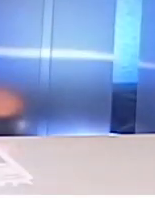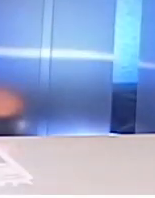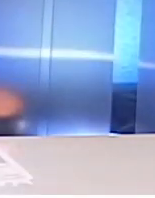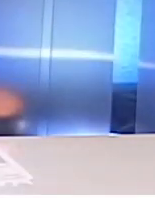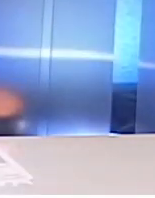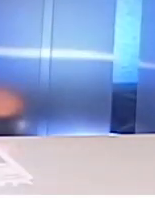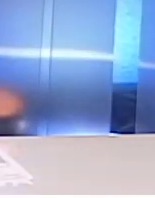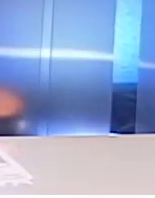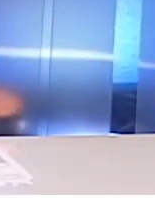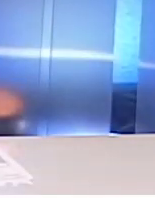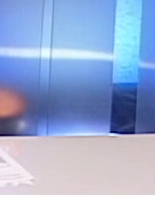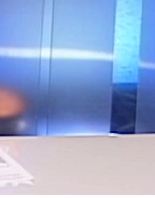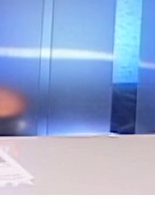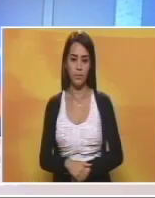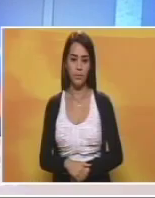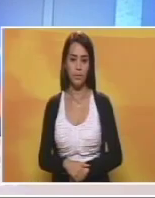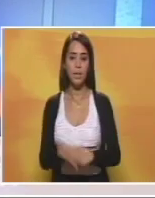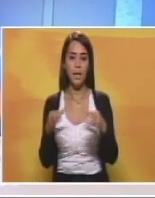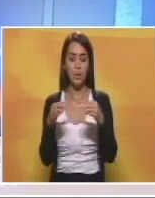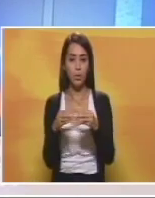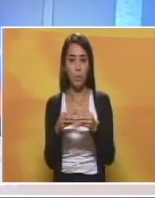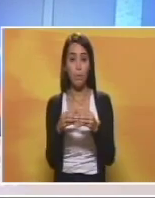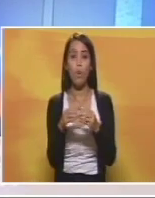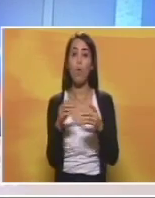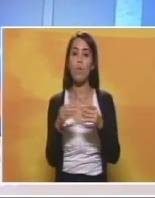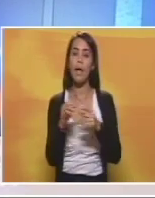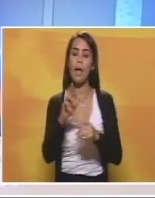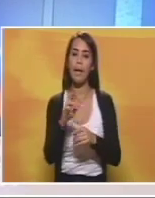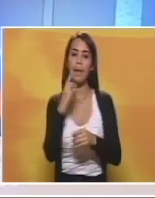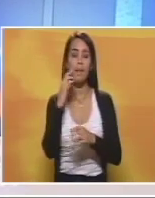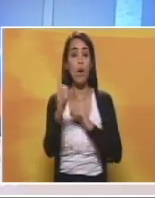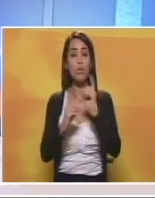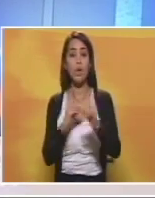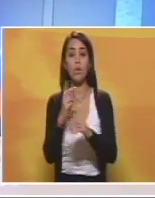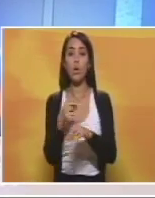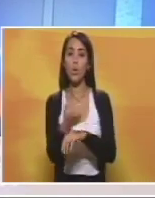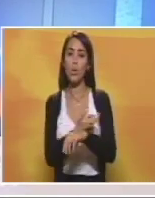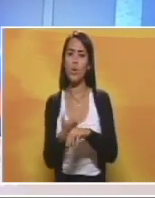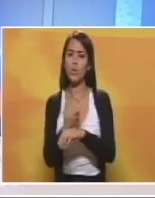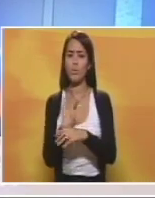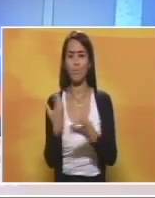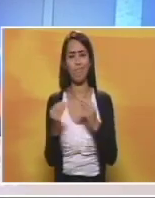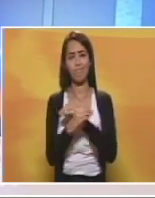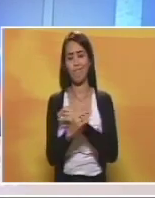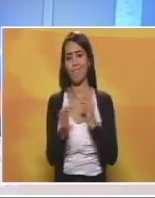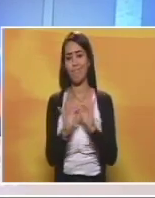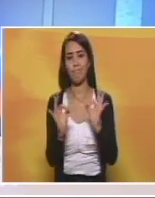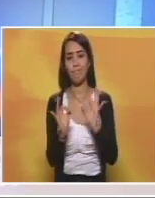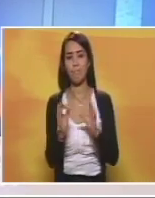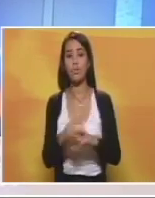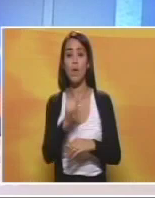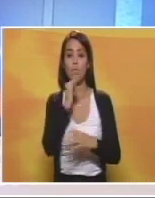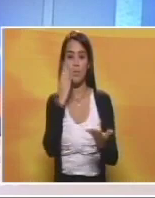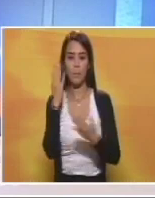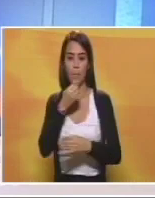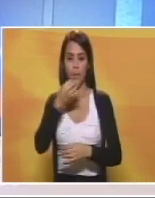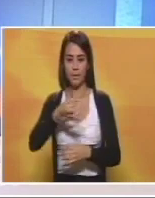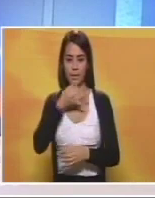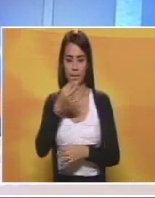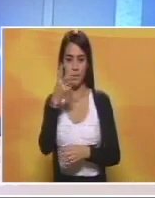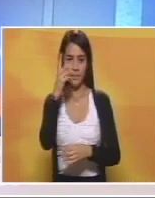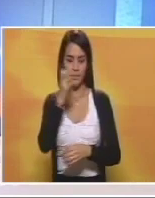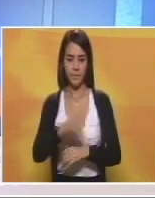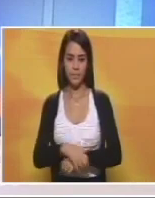el dirigente de la causa r andrés velásquez se anunció que un diálogo con el gobierno es inviable euclides o tiranos tiene el reporte muy buenas tardes